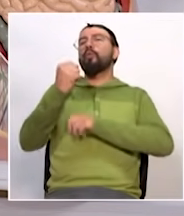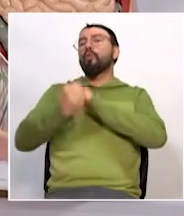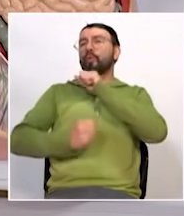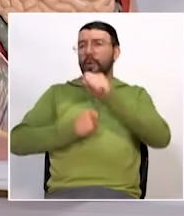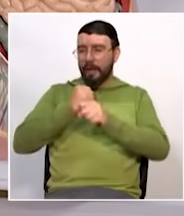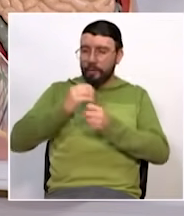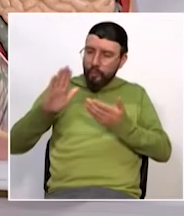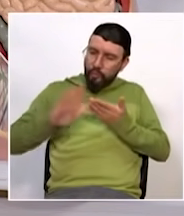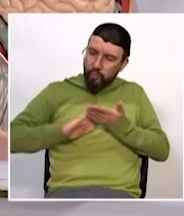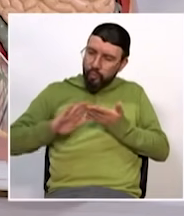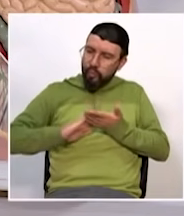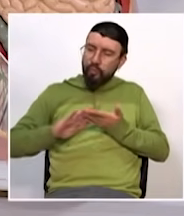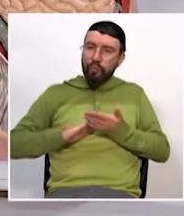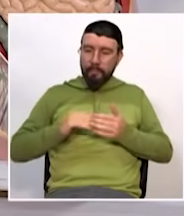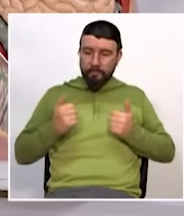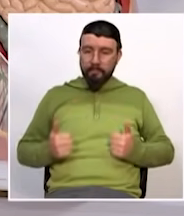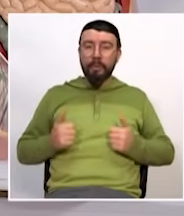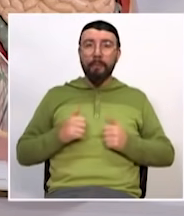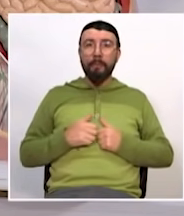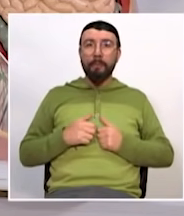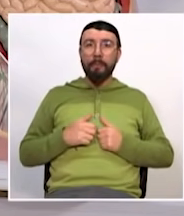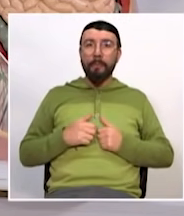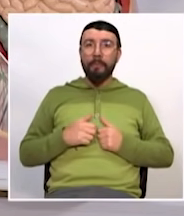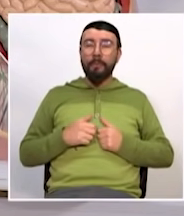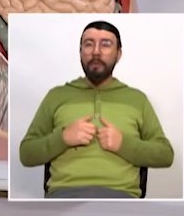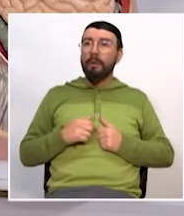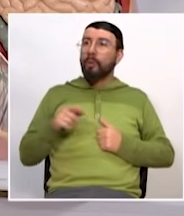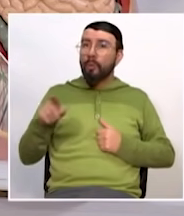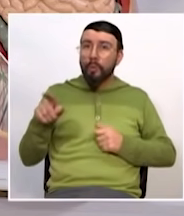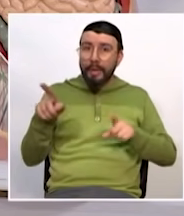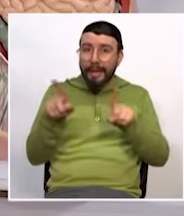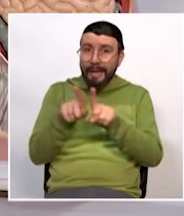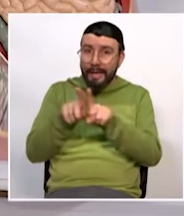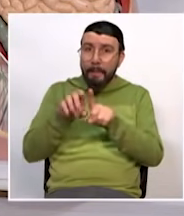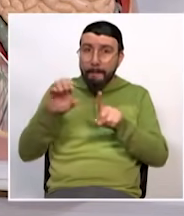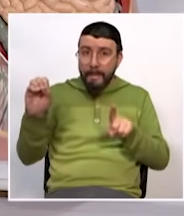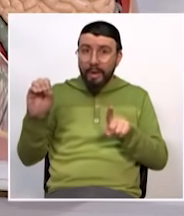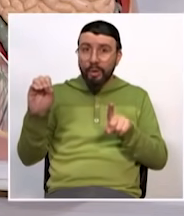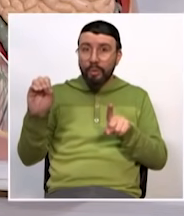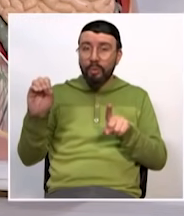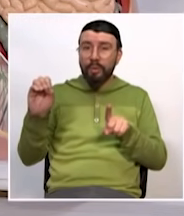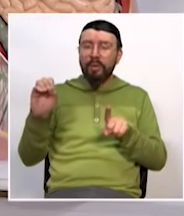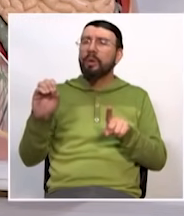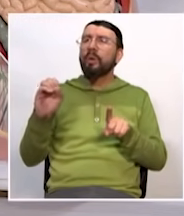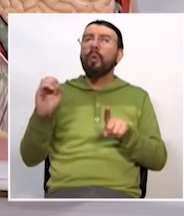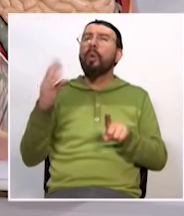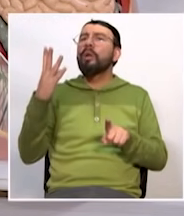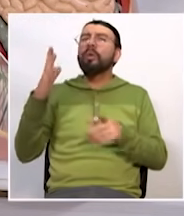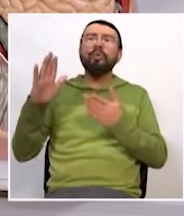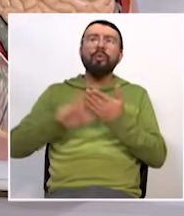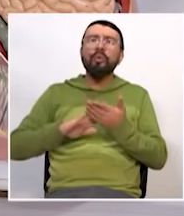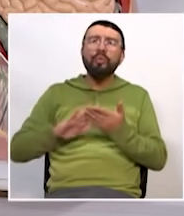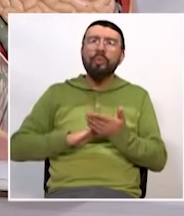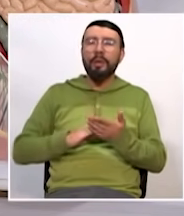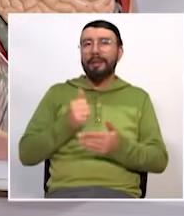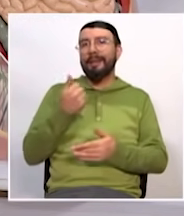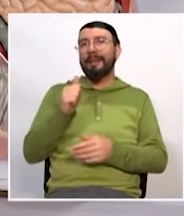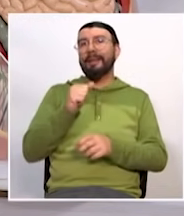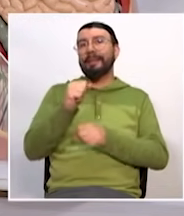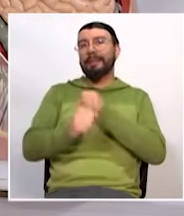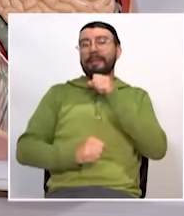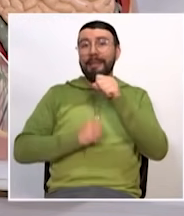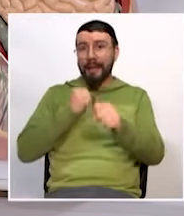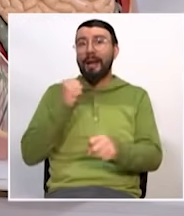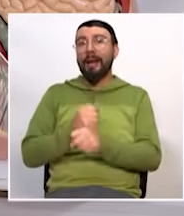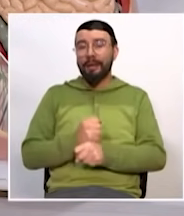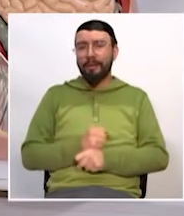la pérdida de un hermano dura cerca de 10 años y